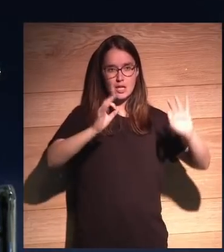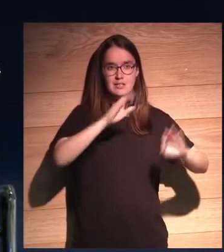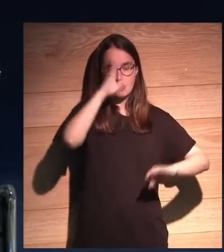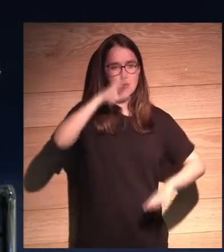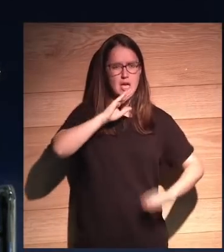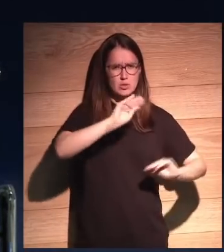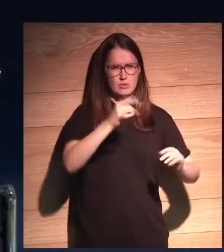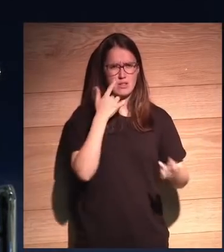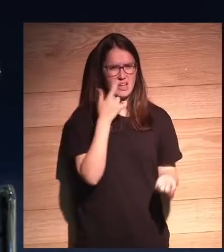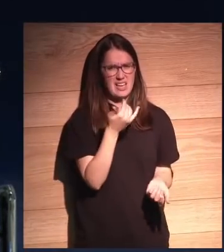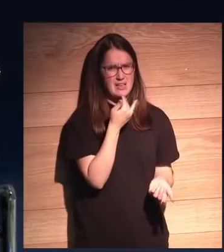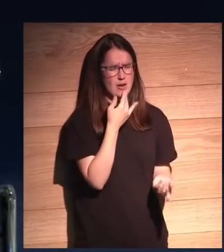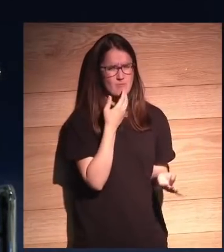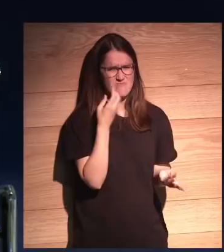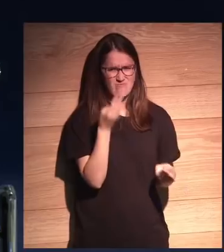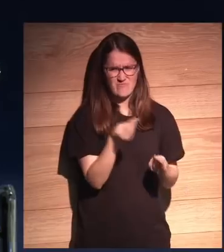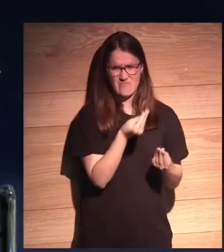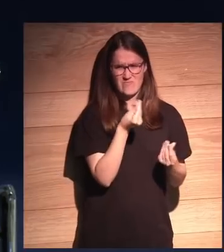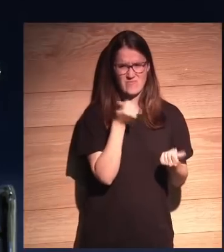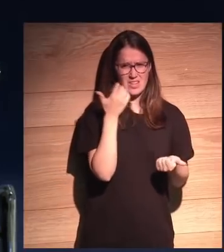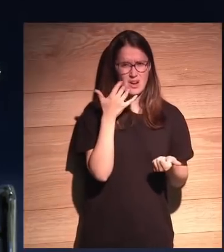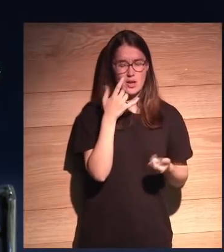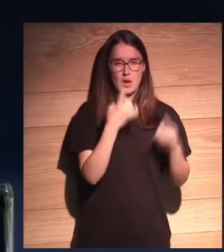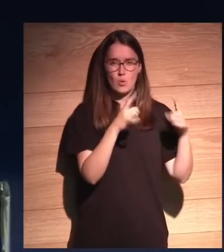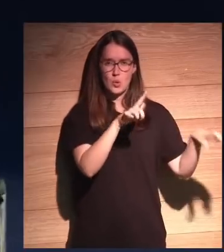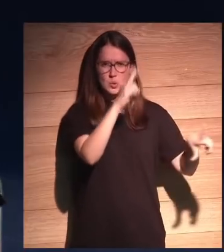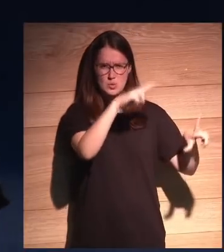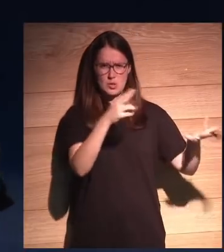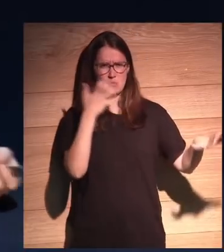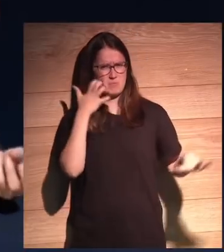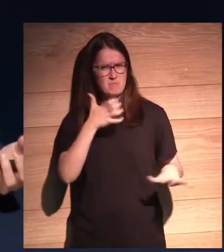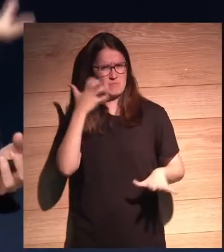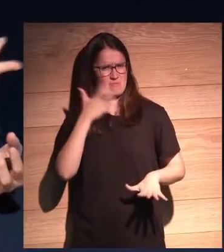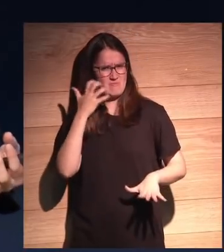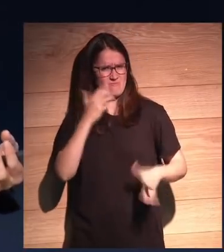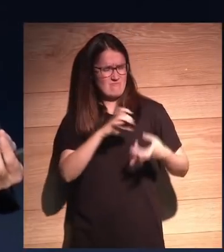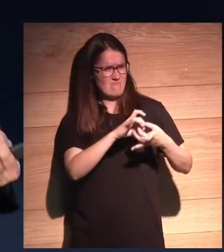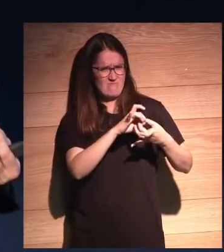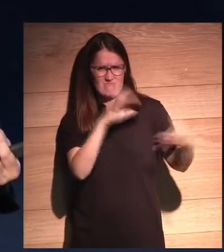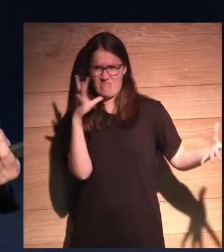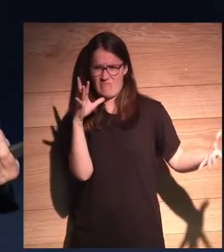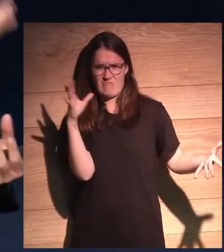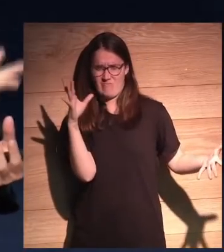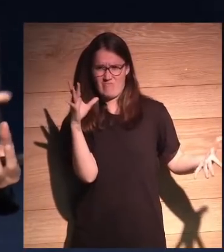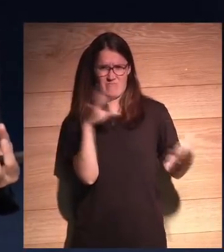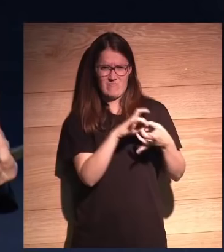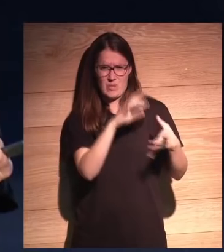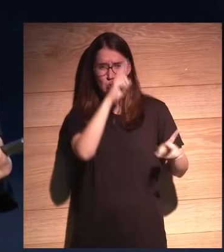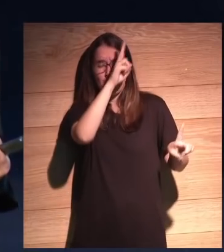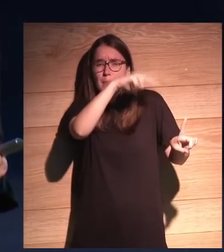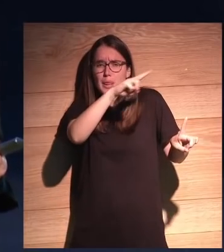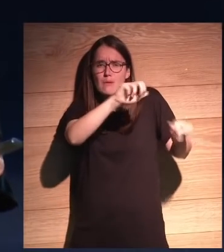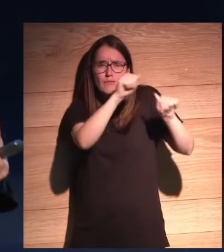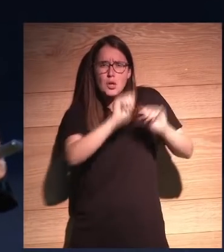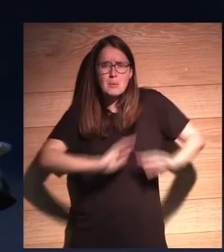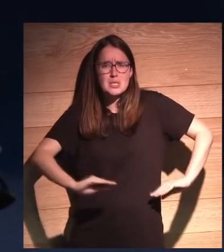decir: aquí pasa algo raro, ¿no? Hay cuadros de Orazio que son muy raros, que no es su pincelada,